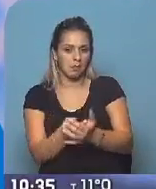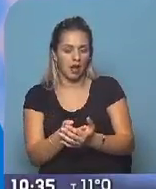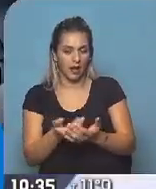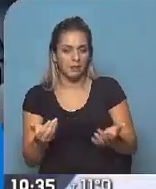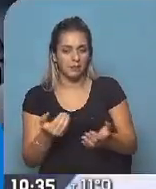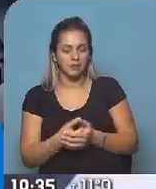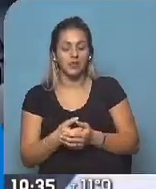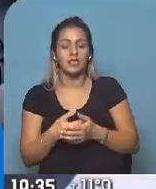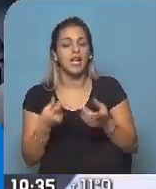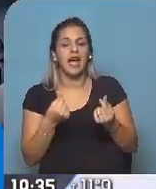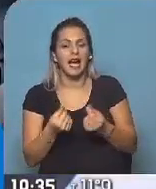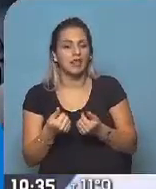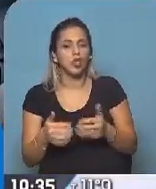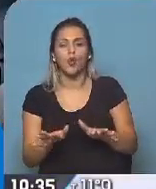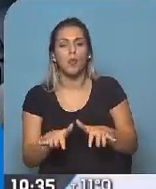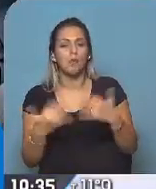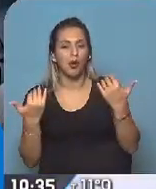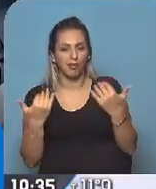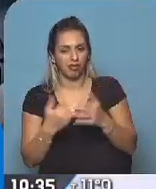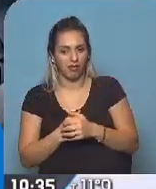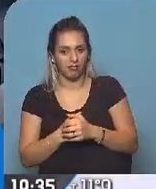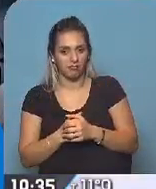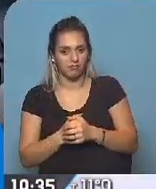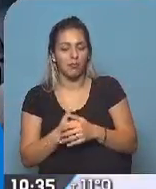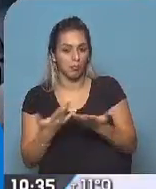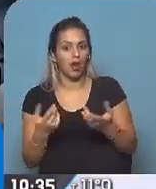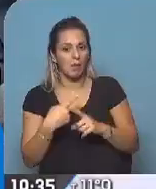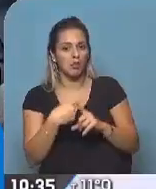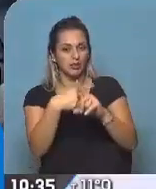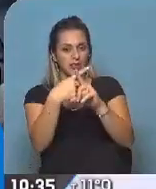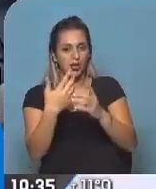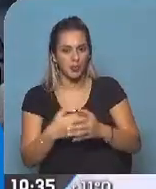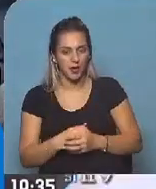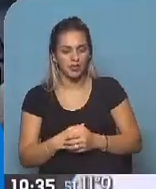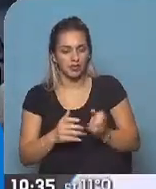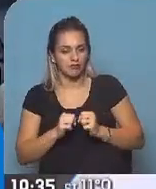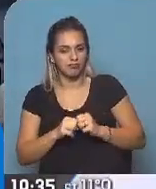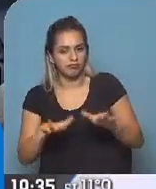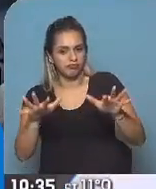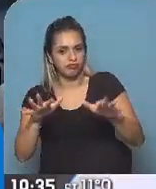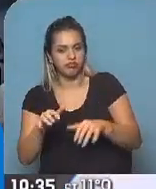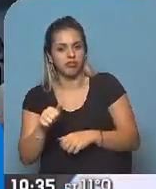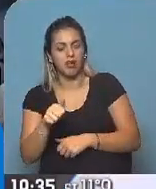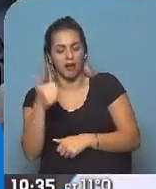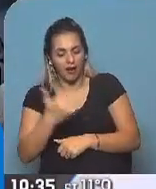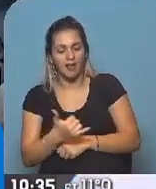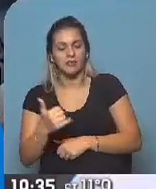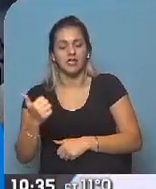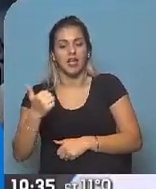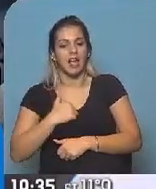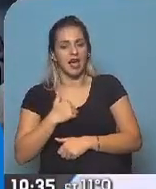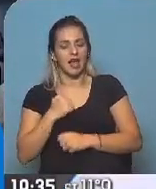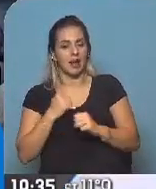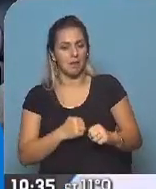Si el costo es insignificante al lado del beneficio que puede traer este despliegue que va a hacer las Fuerzas Armadas en el norte, pero